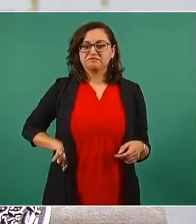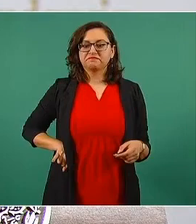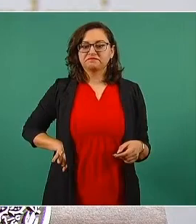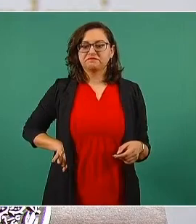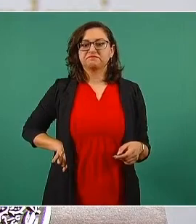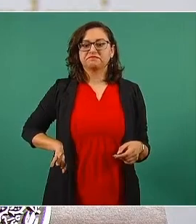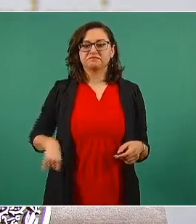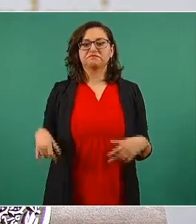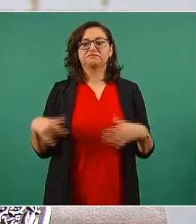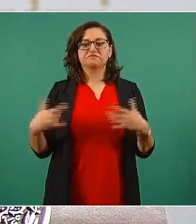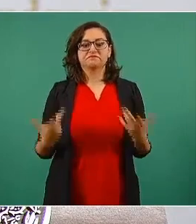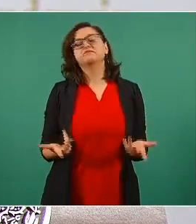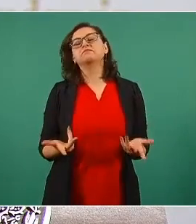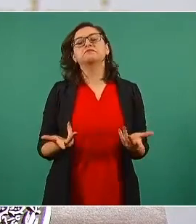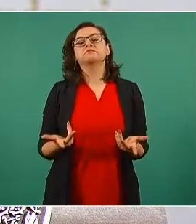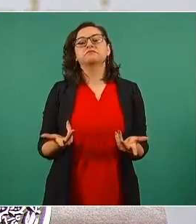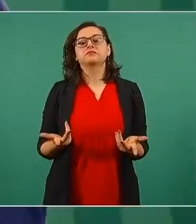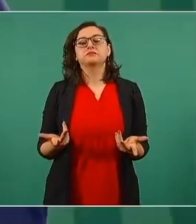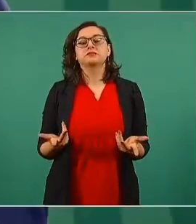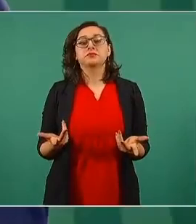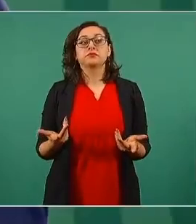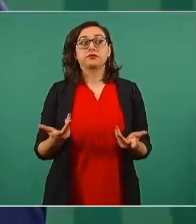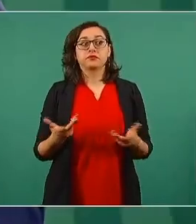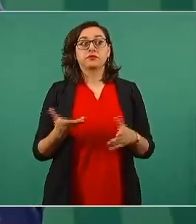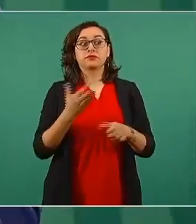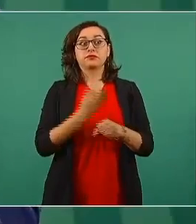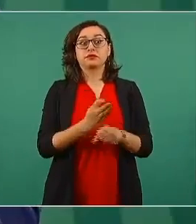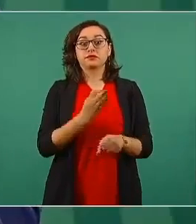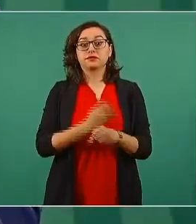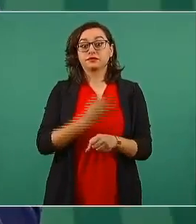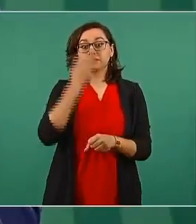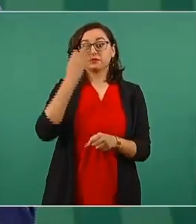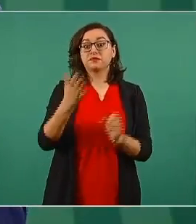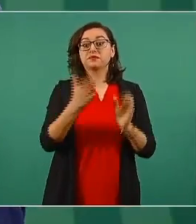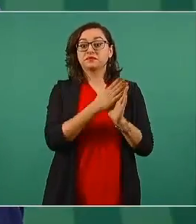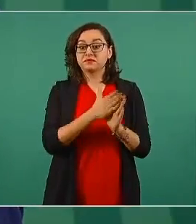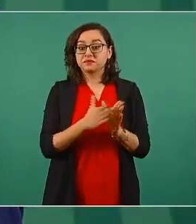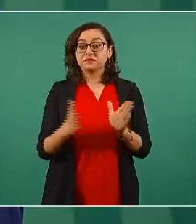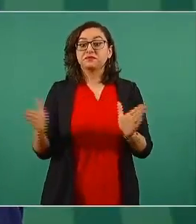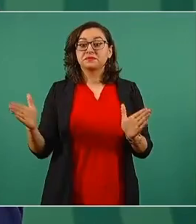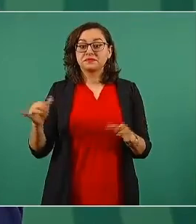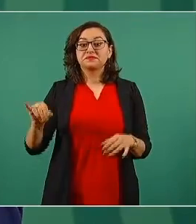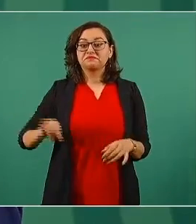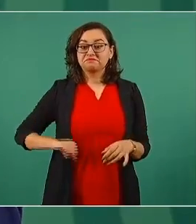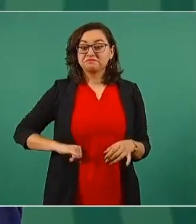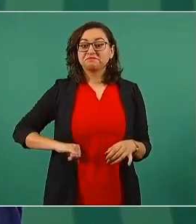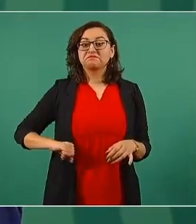Estamos viviendo tiempos interesantes, no podemos quejarnos,